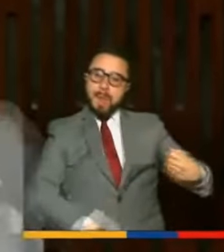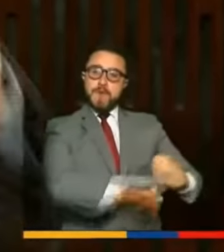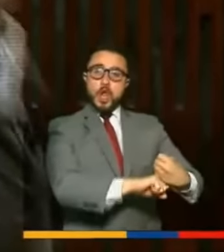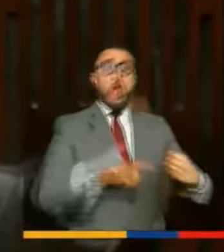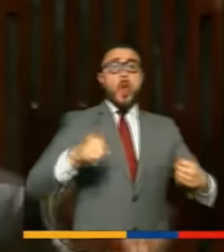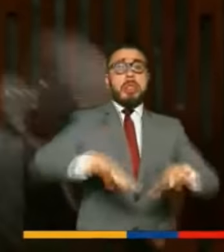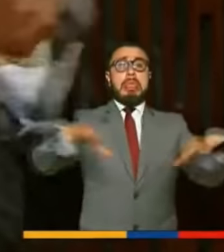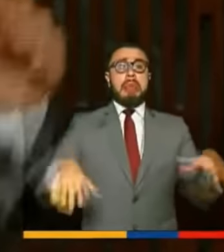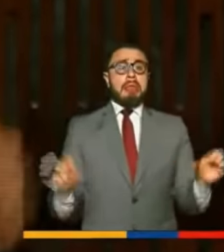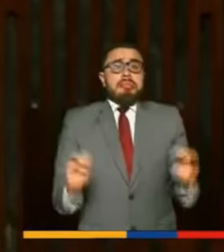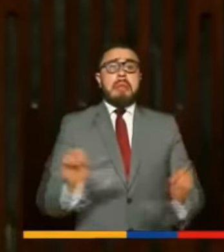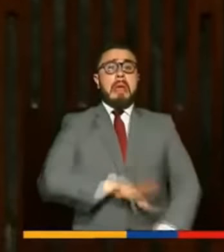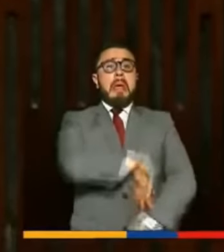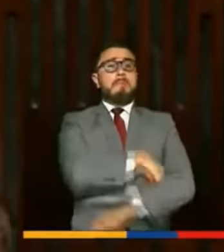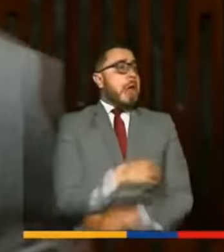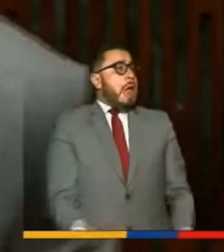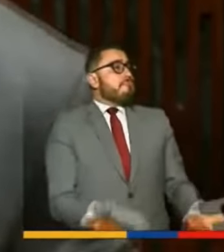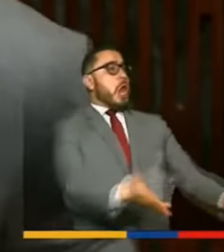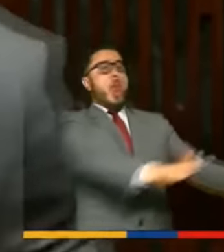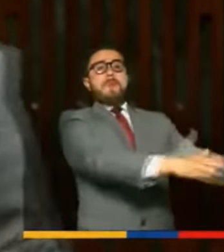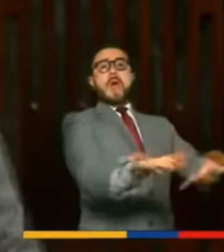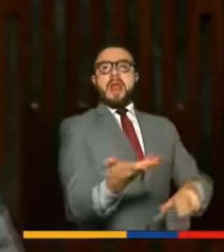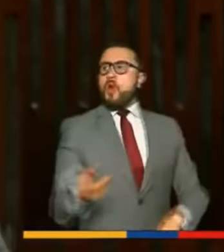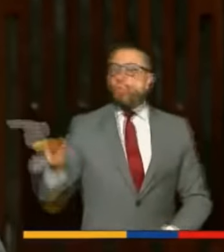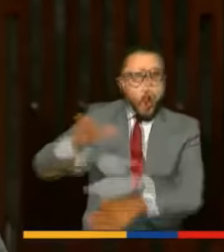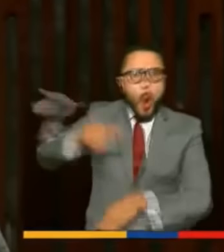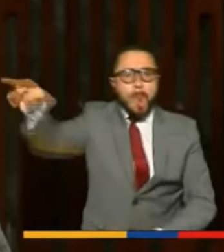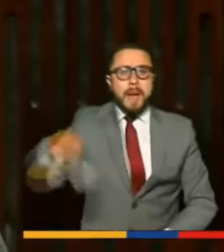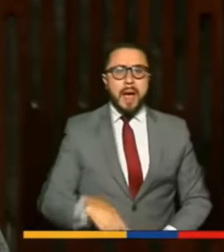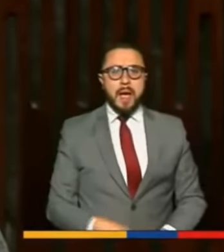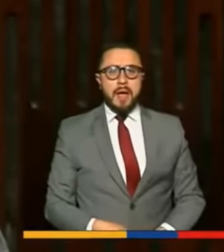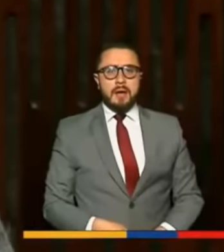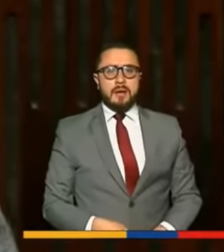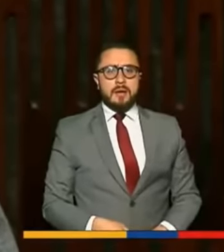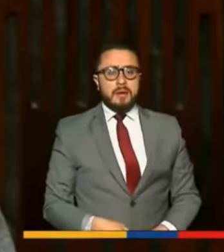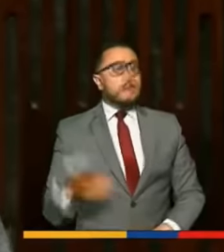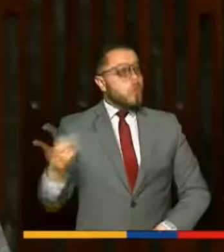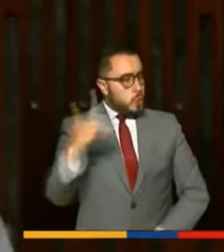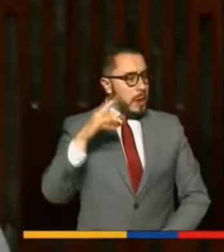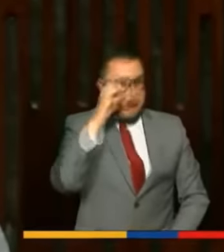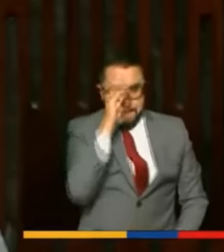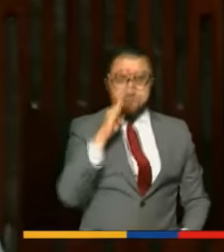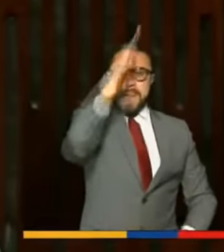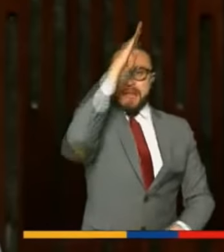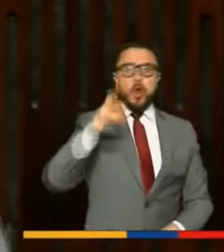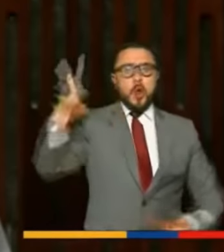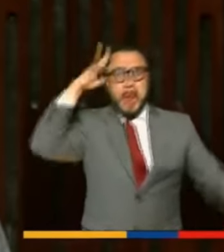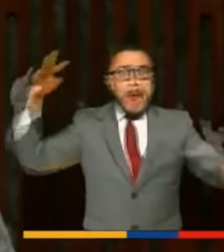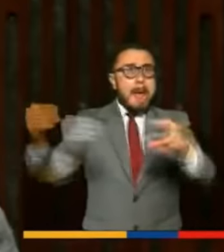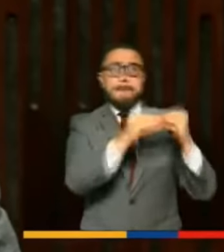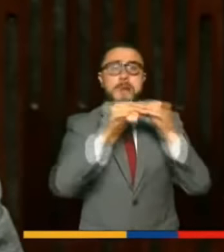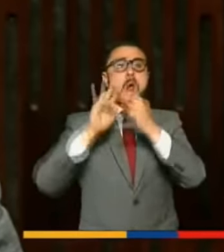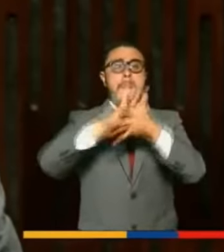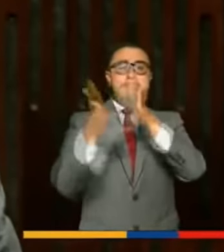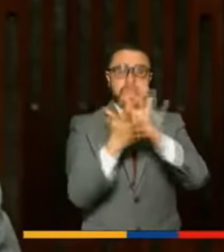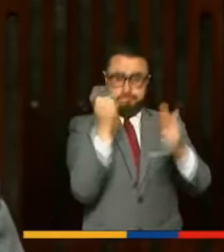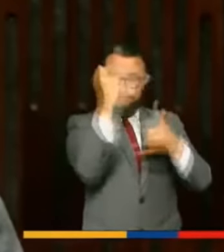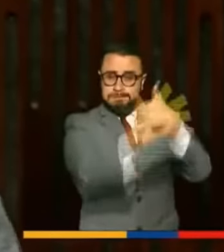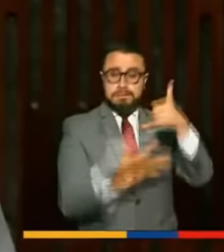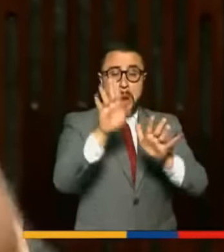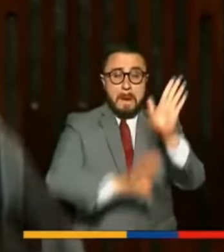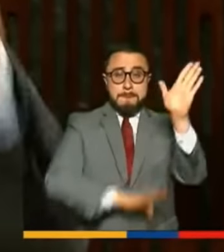omisión, y deja que los maten. El éxito, señor Gustavo Petro, de su paz total solo es